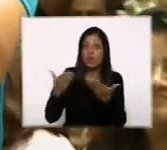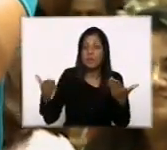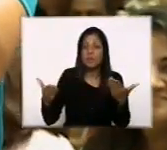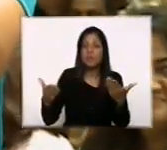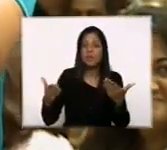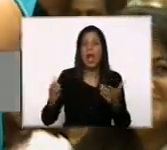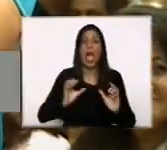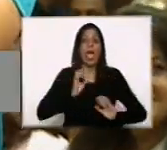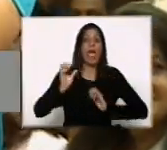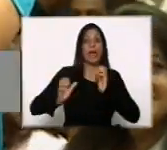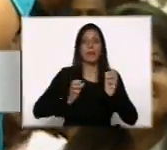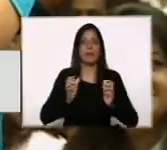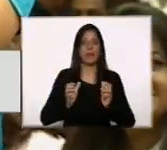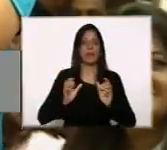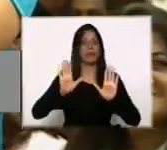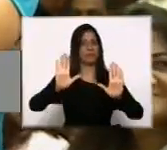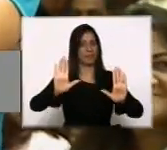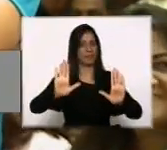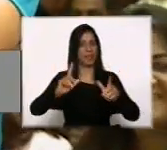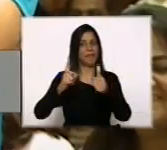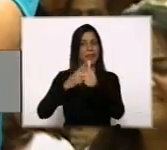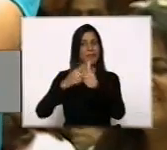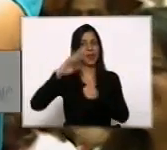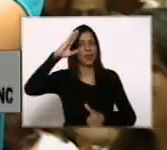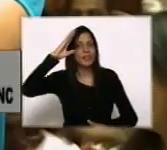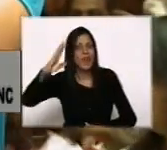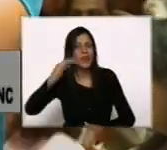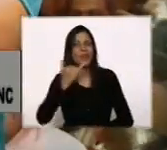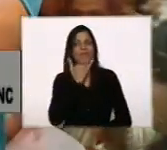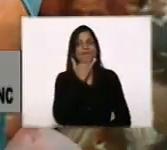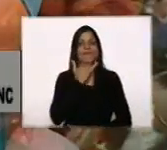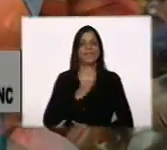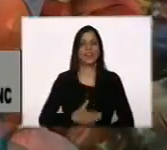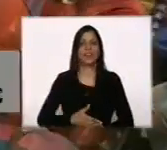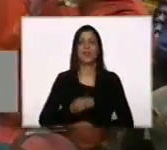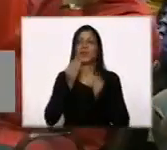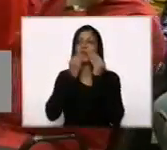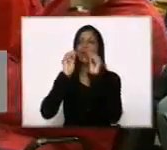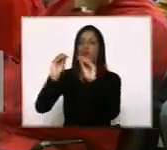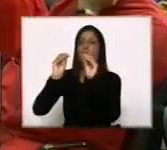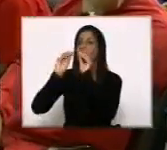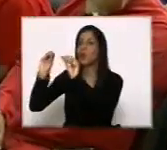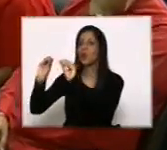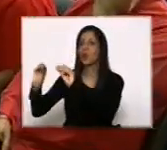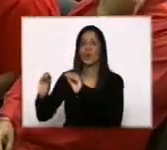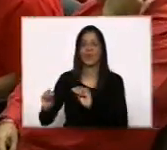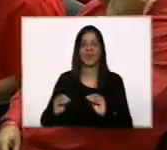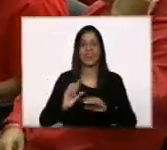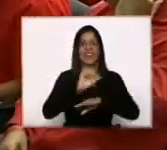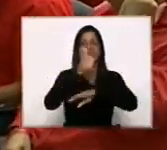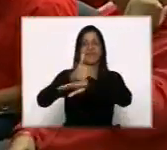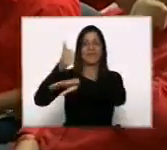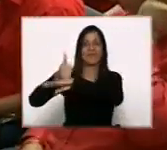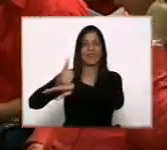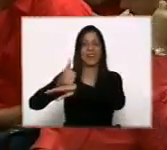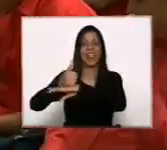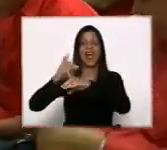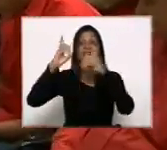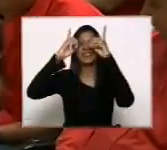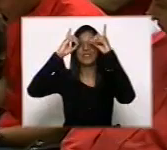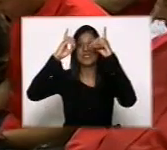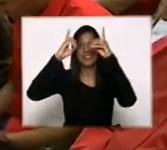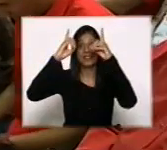se emociona, pero primero debimos haber saludado, ¿verdad? Está bien. Un beso para todos ustedes, para nuestra primera combatiente